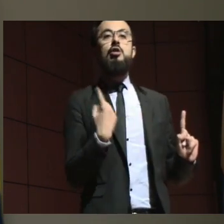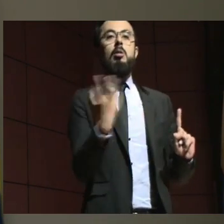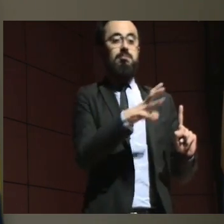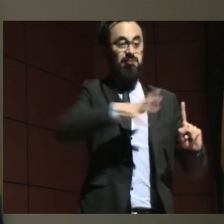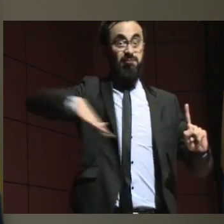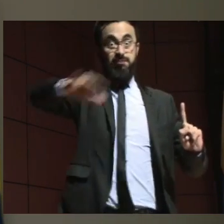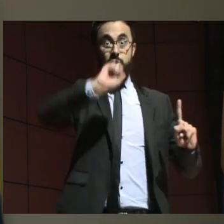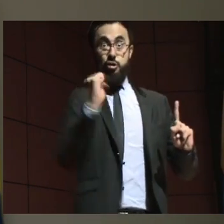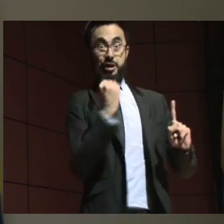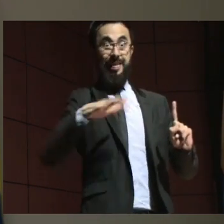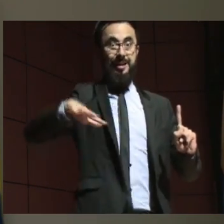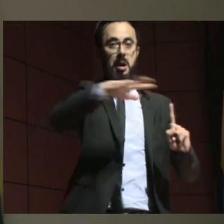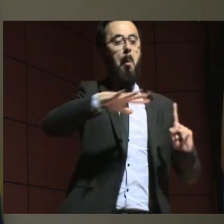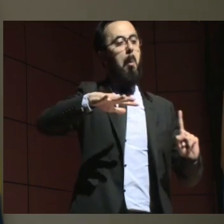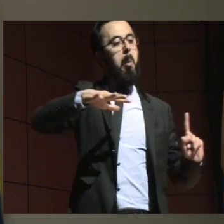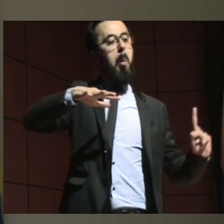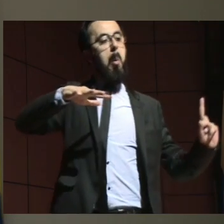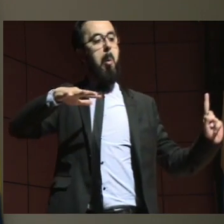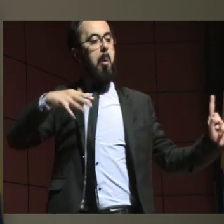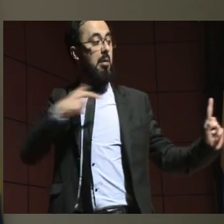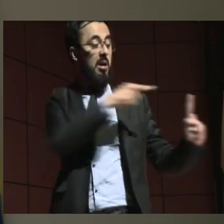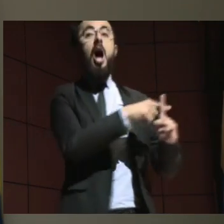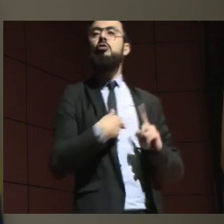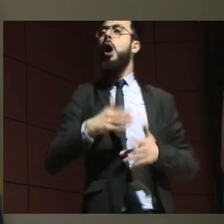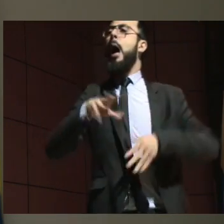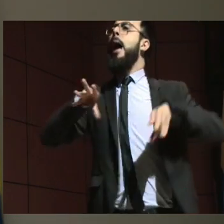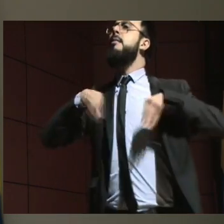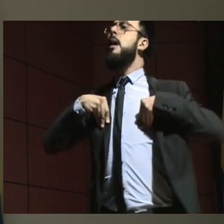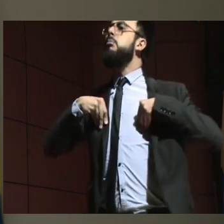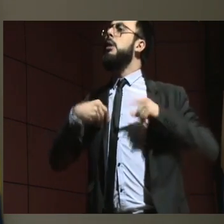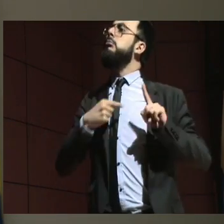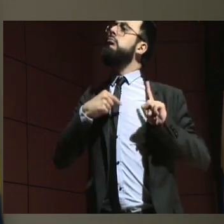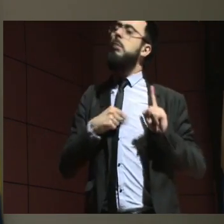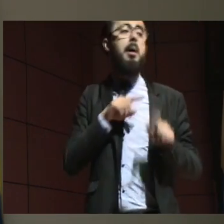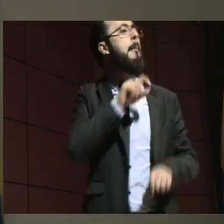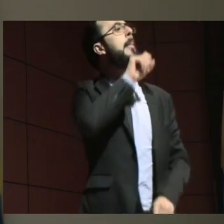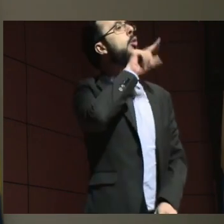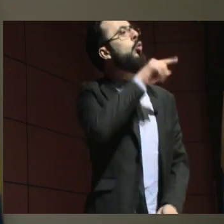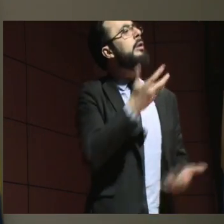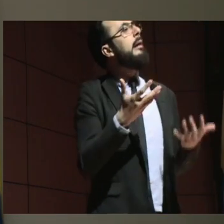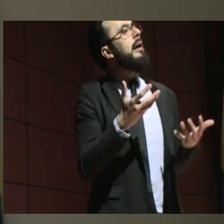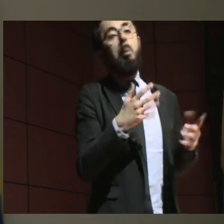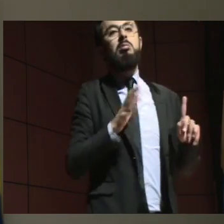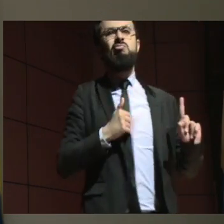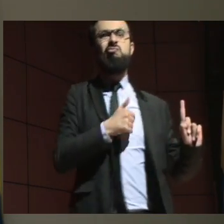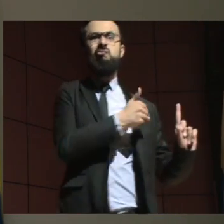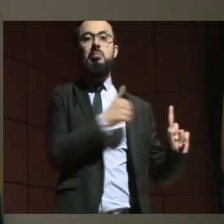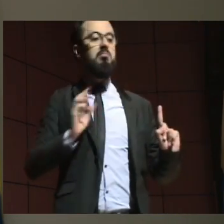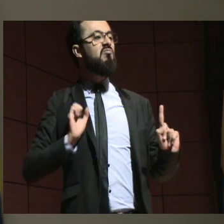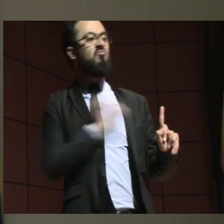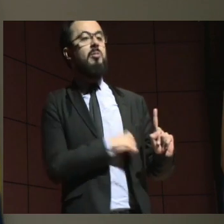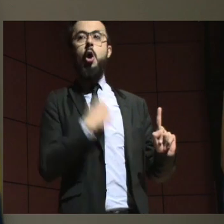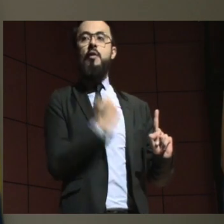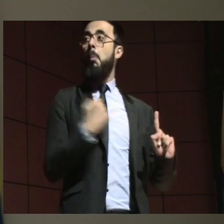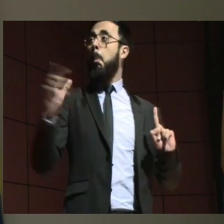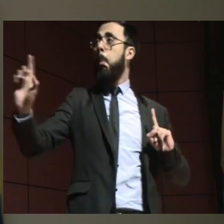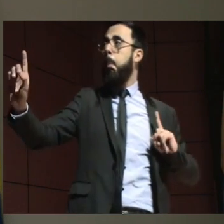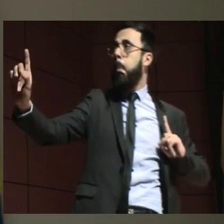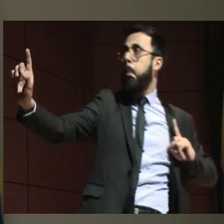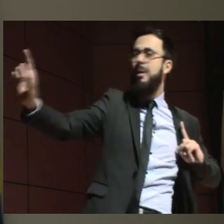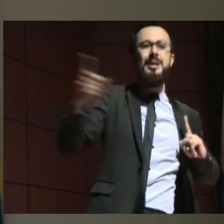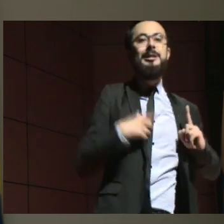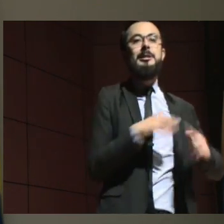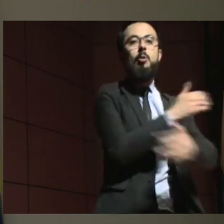sin su consentimiento, bien sea en instituciones psiquiátricas o en otro tipo de instituciones. No sé si recuerdan las personas que viven en Bogotá